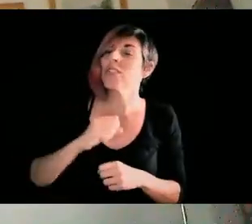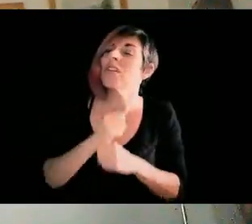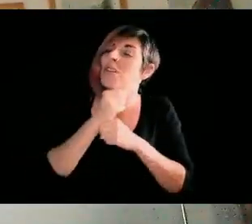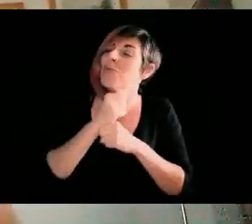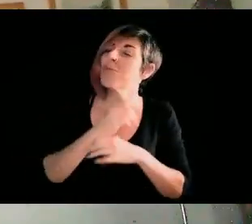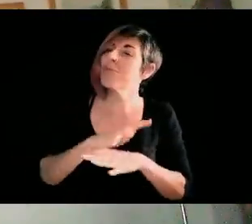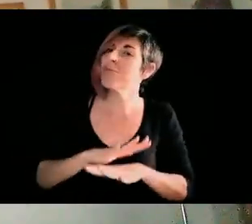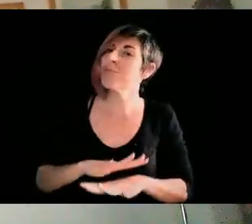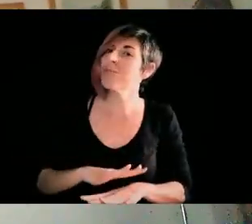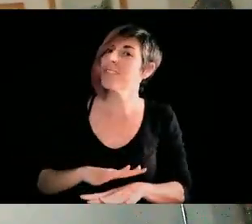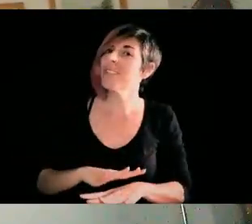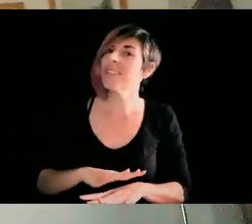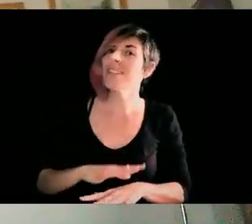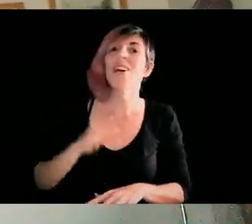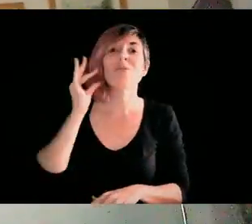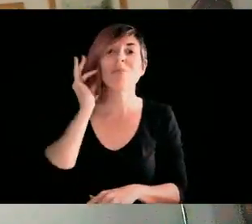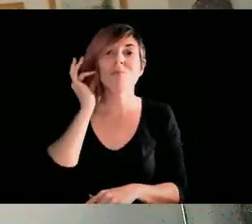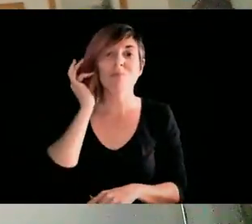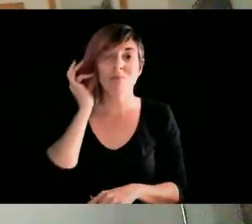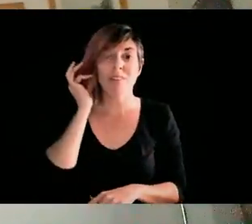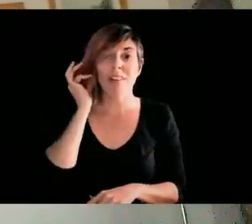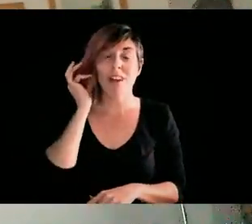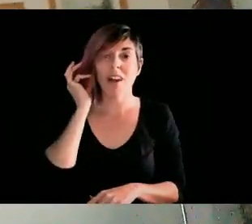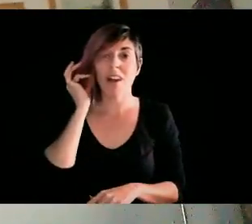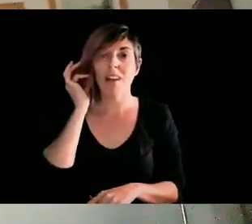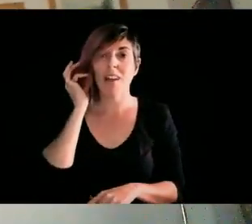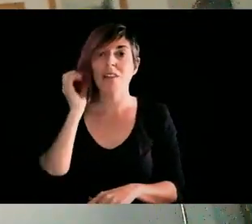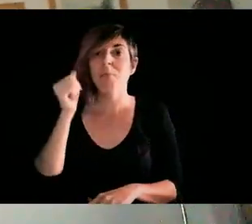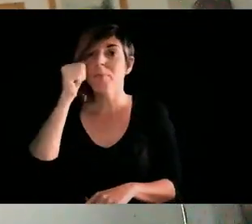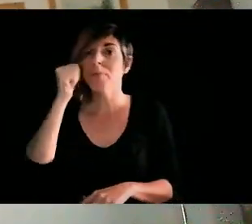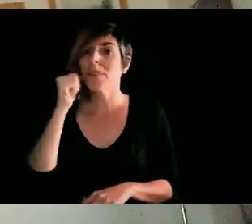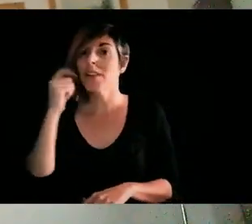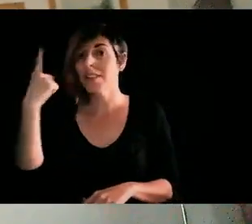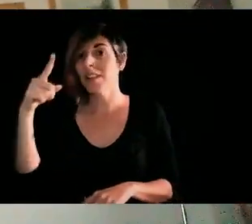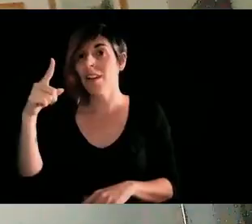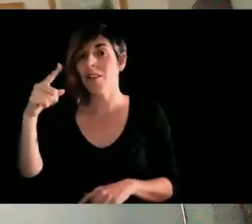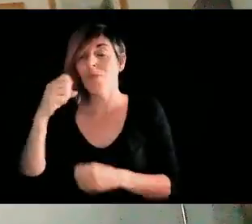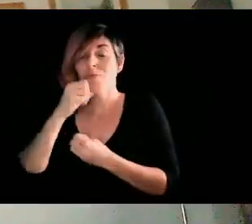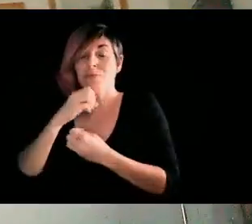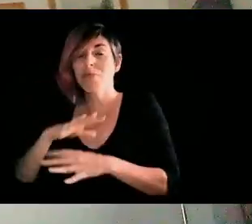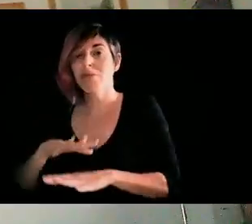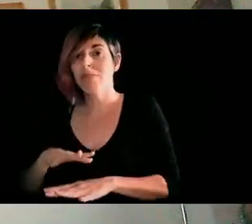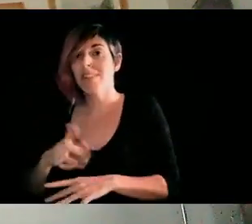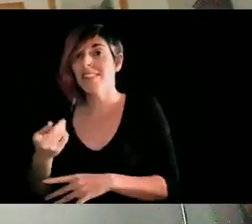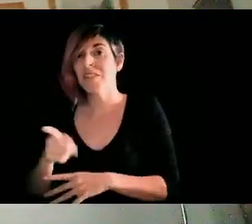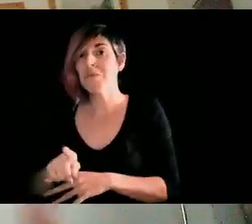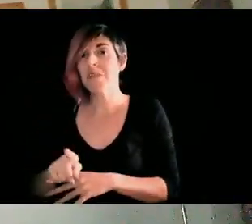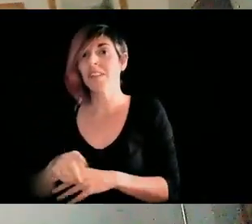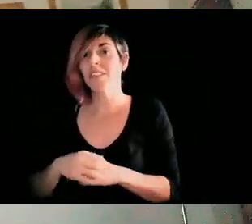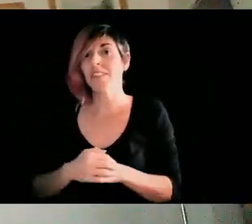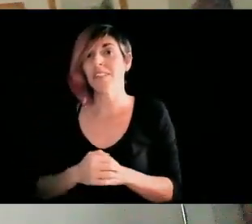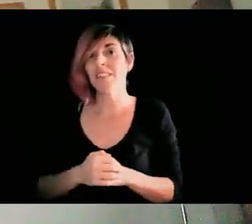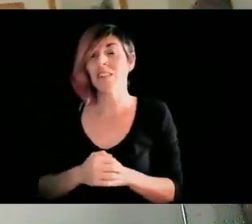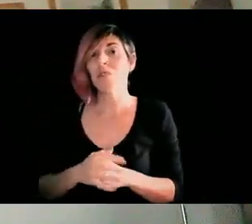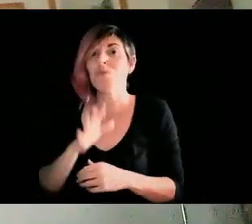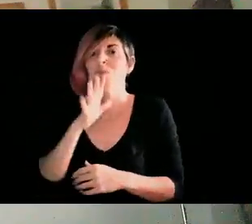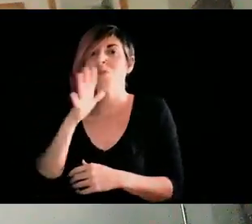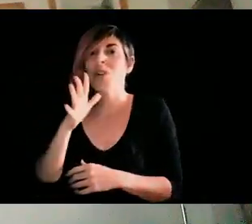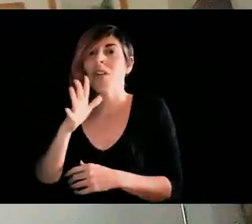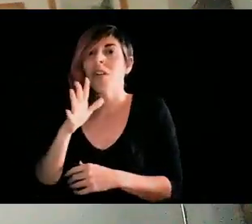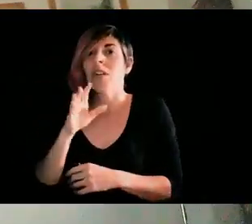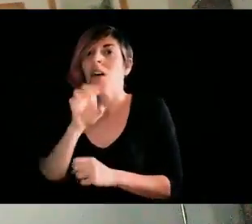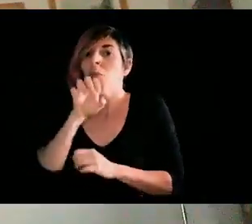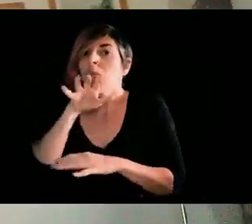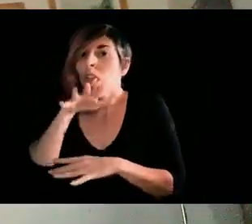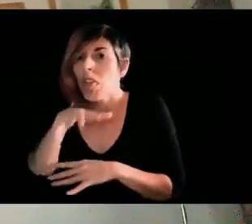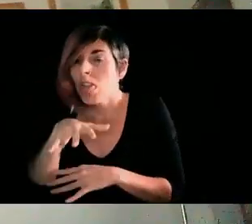se produce una relajación. Igual que la mujer, cuando se da cuenta de que está embarazada, se relaja al saber que